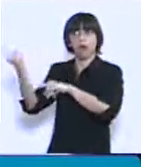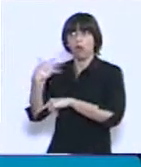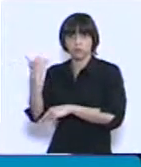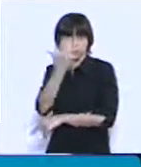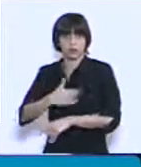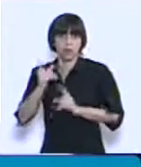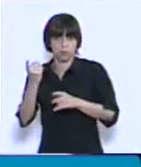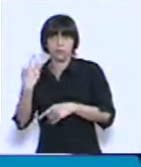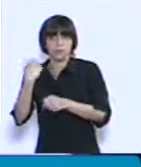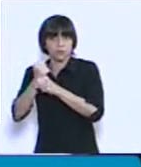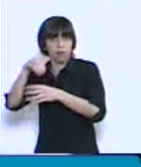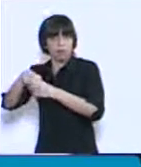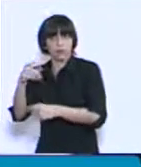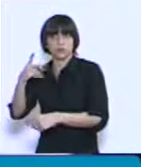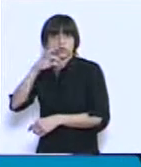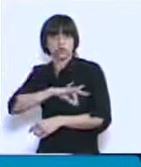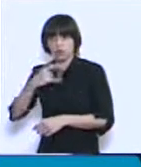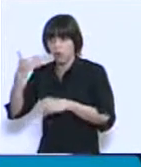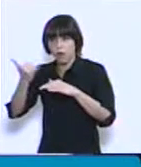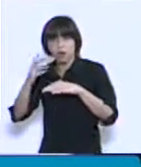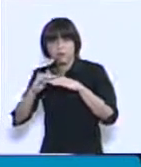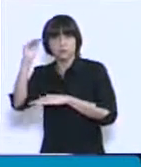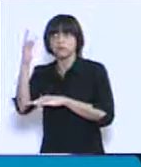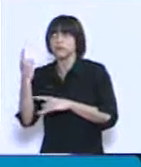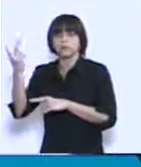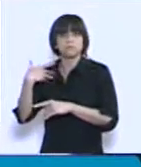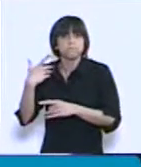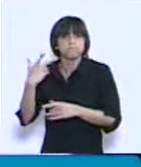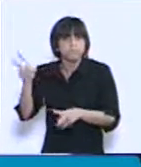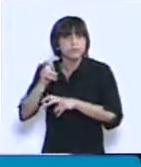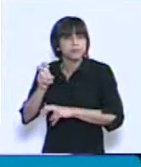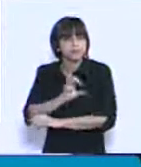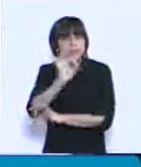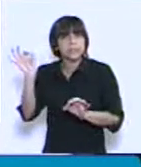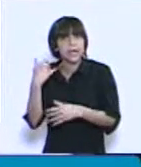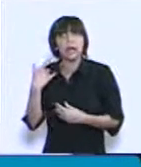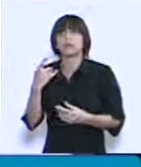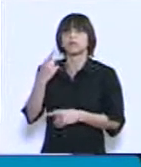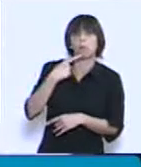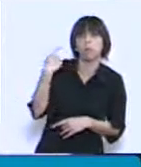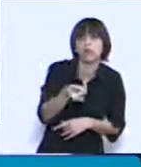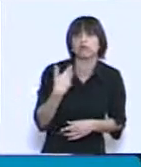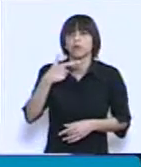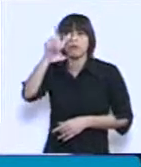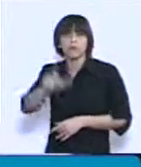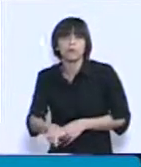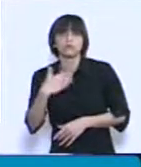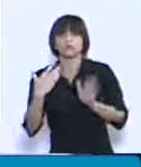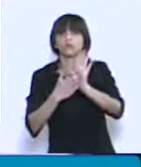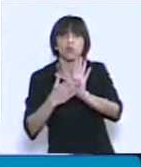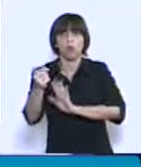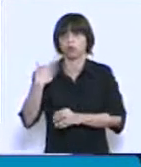la asignación universal por hijo. ¿Y qué cosas deben pagar los monotributistas y qué cosas no tienen? Deben pagar